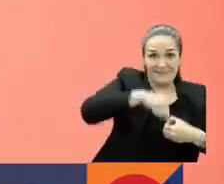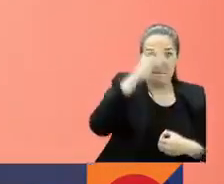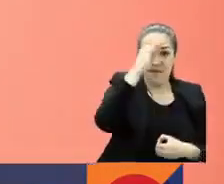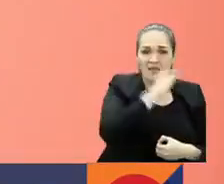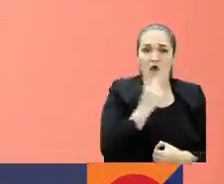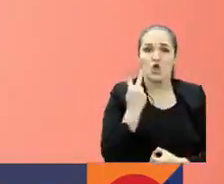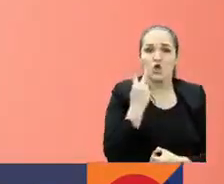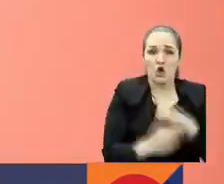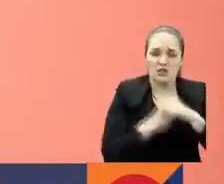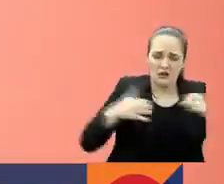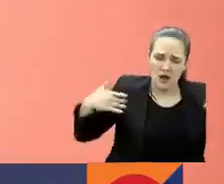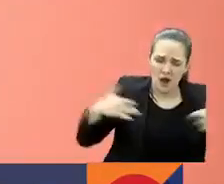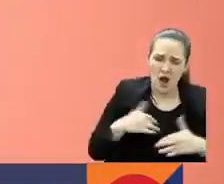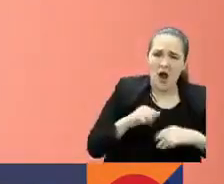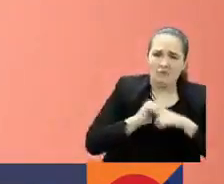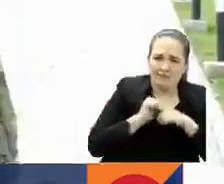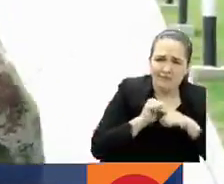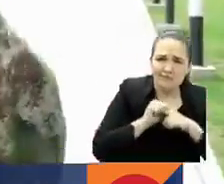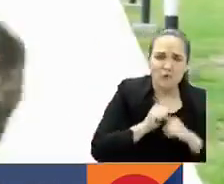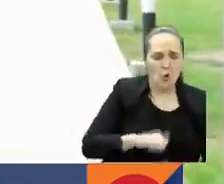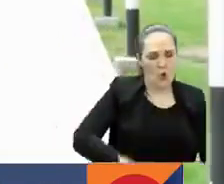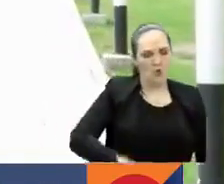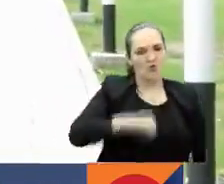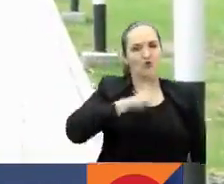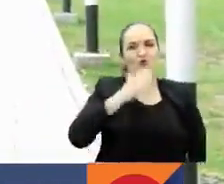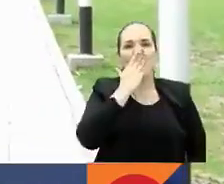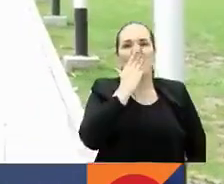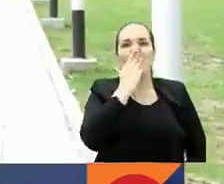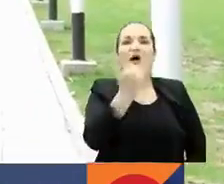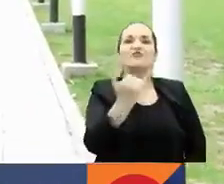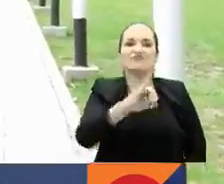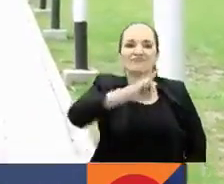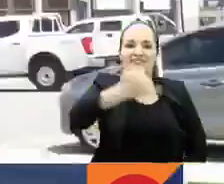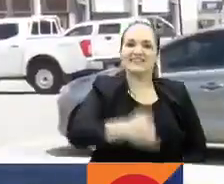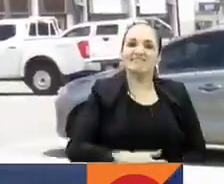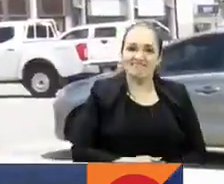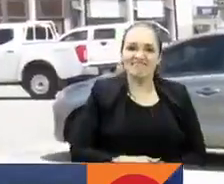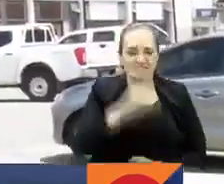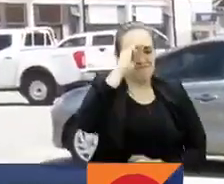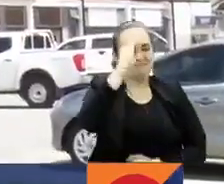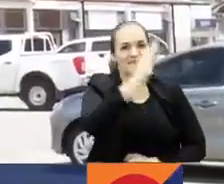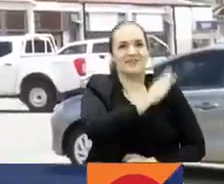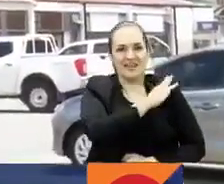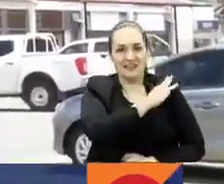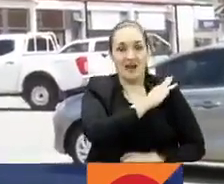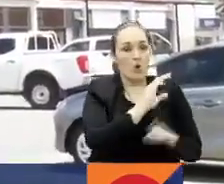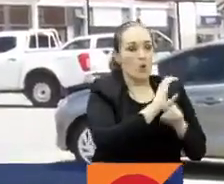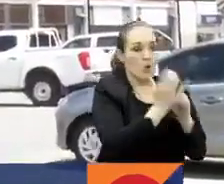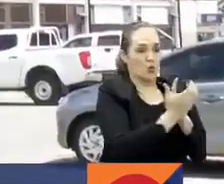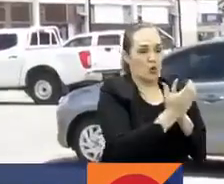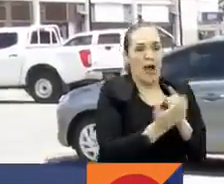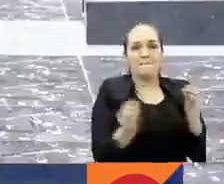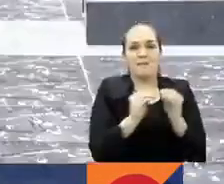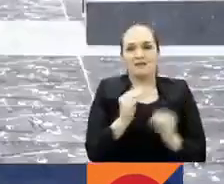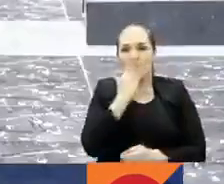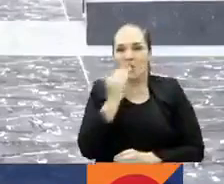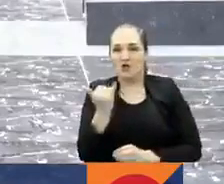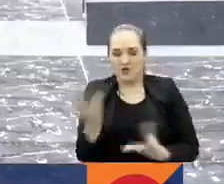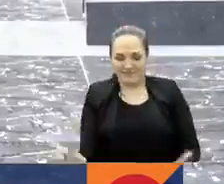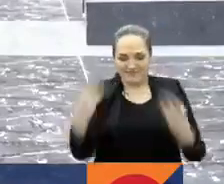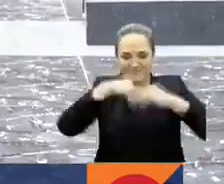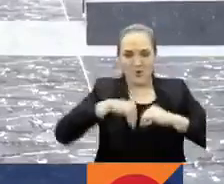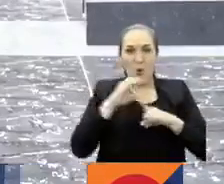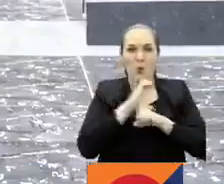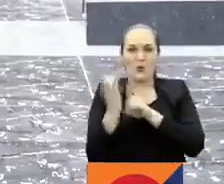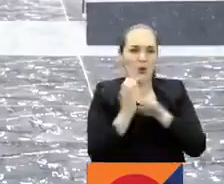con orgullo representa a la comunidad Wayú. Y para ella, el ejército es también una cultura. Y compartir las dos culturas